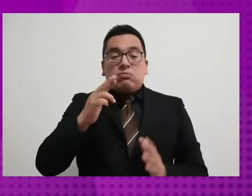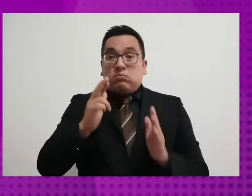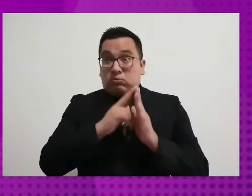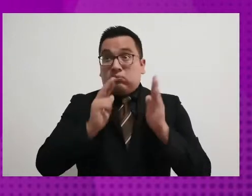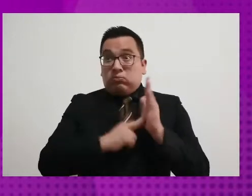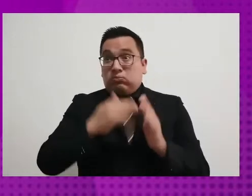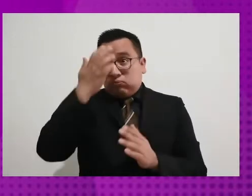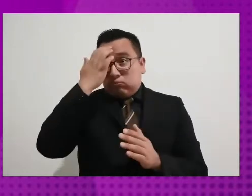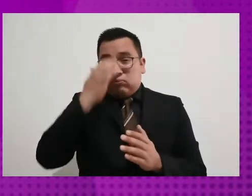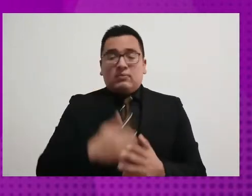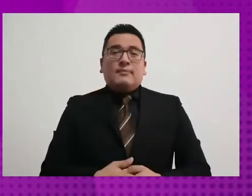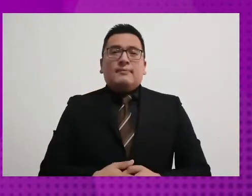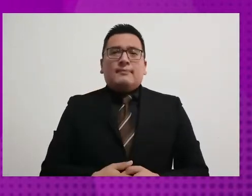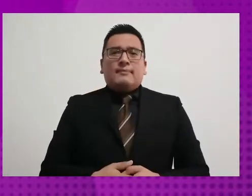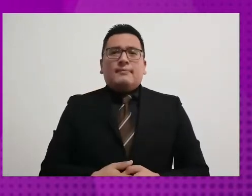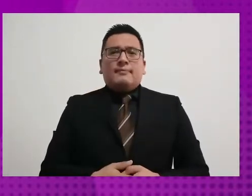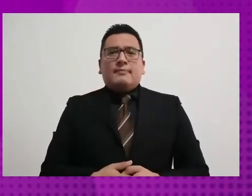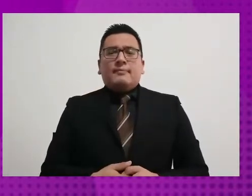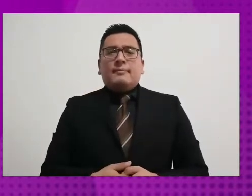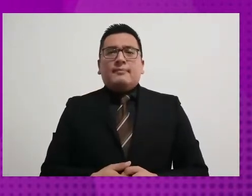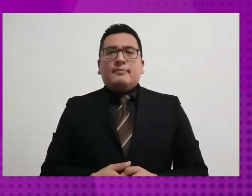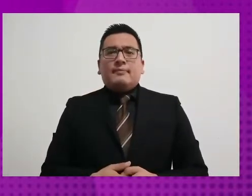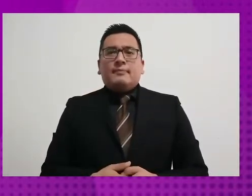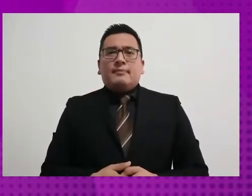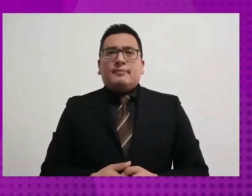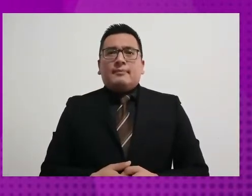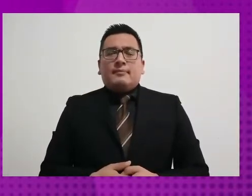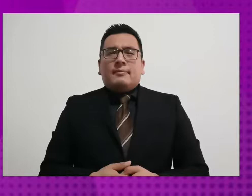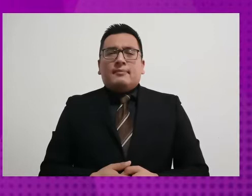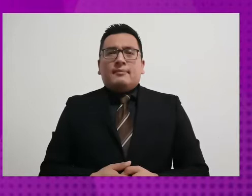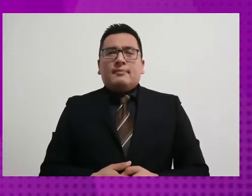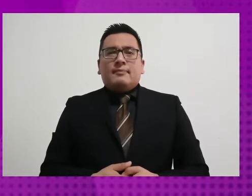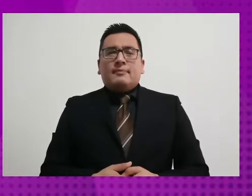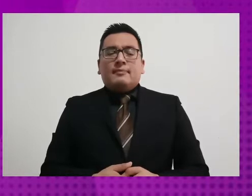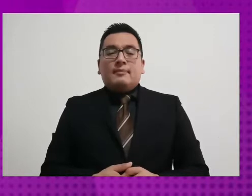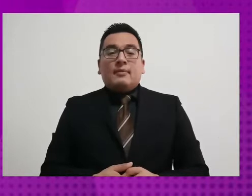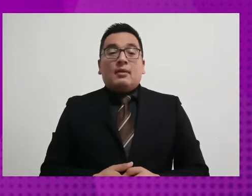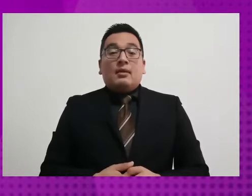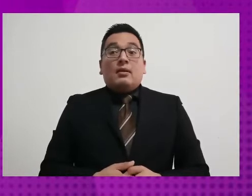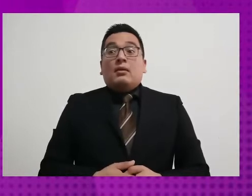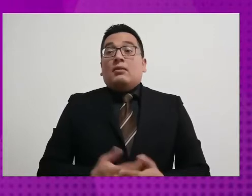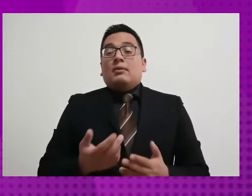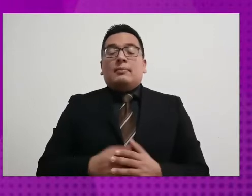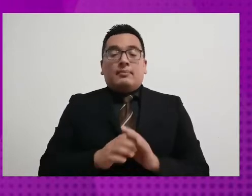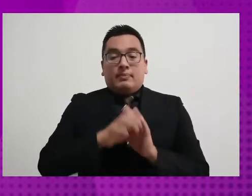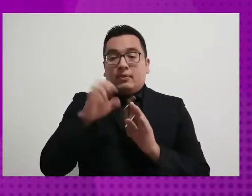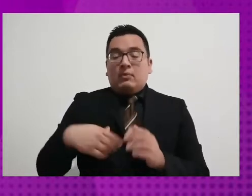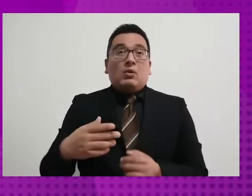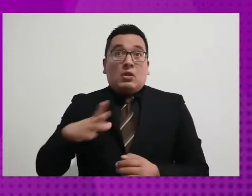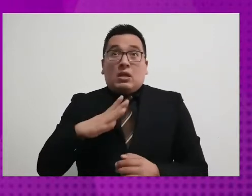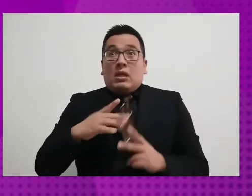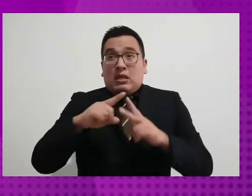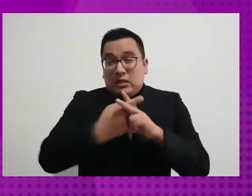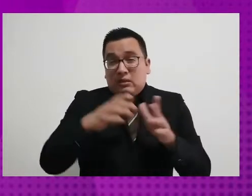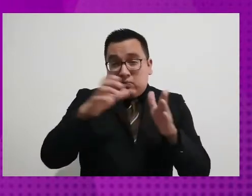lineamientos. La sala nos mandata que los lineamientos estén listos, aprobados por el Consejo General antes del inicio del proceso